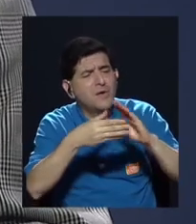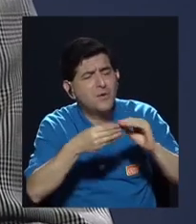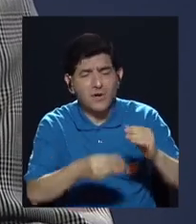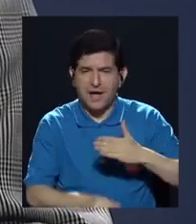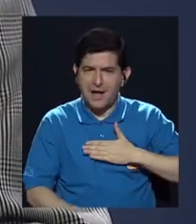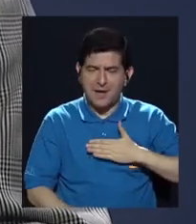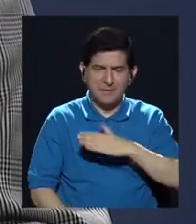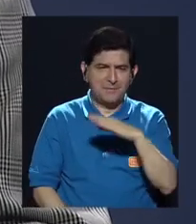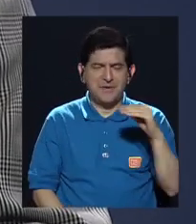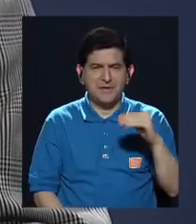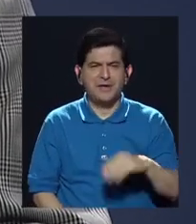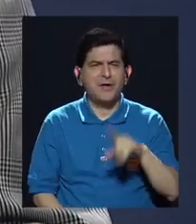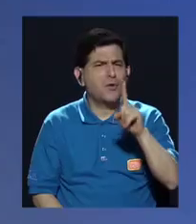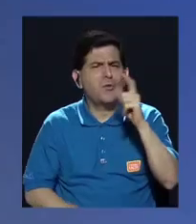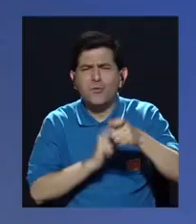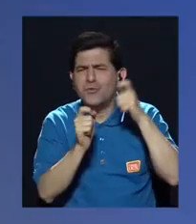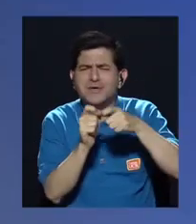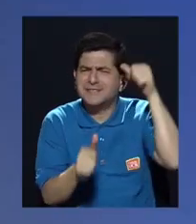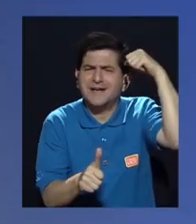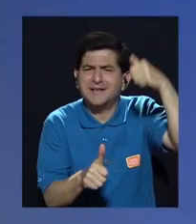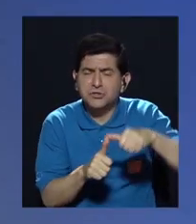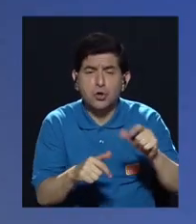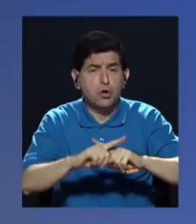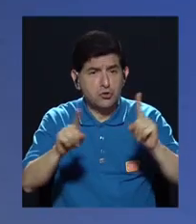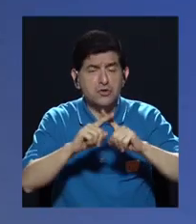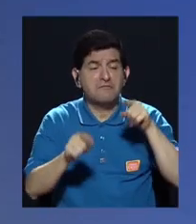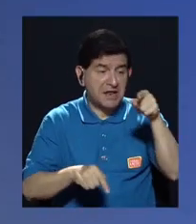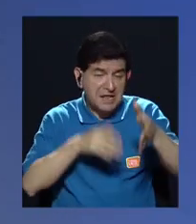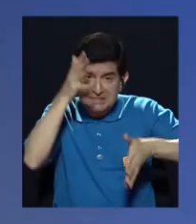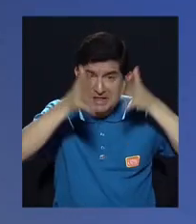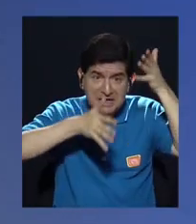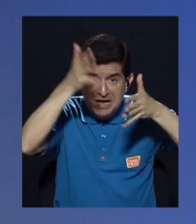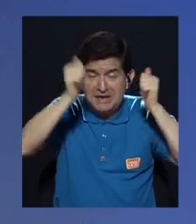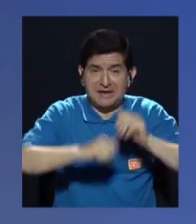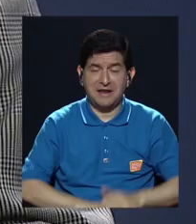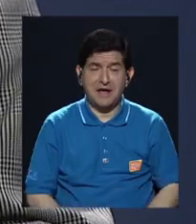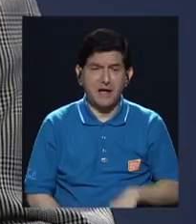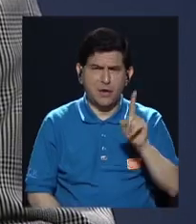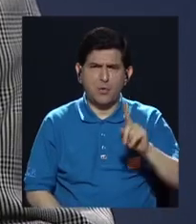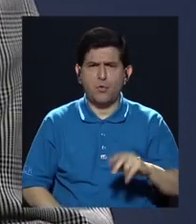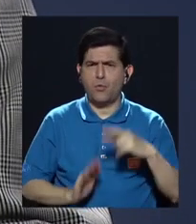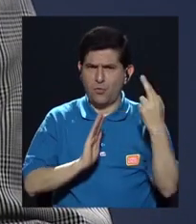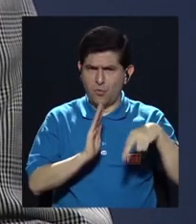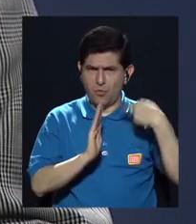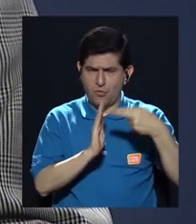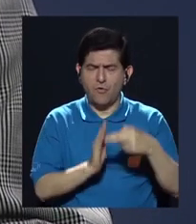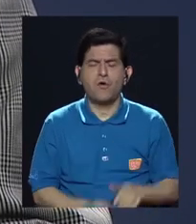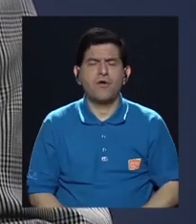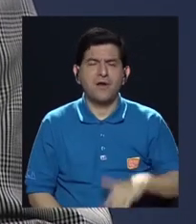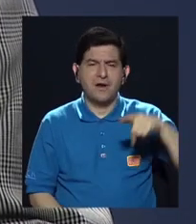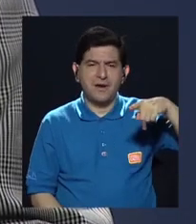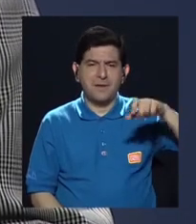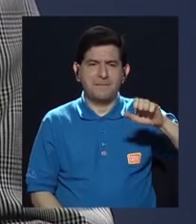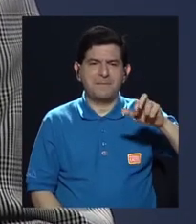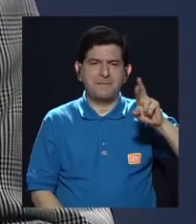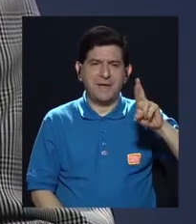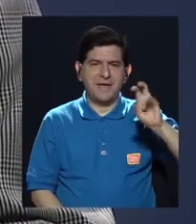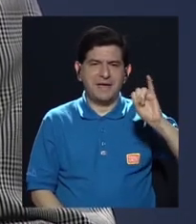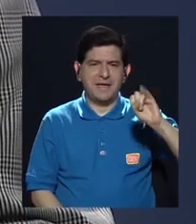cuentos a mí, a mis primos. ¿Algún cuento en específico que recuerde? Bueno, varios inventados. Él se inventó un personaje que se llamaba